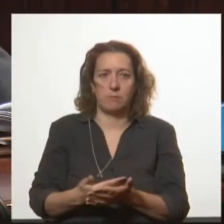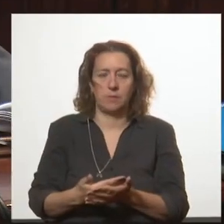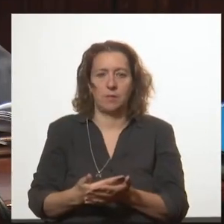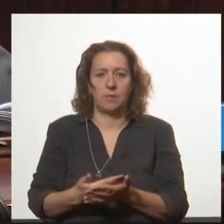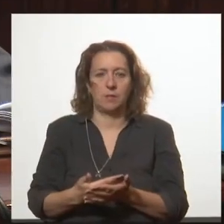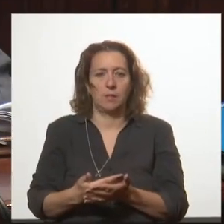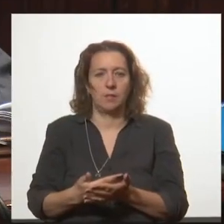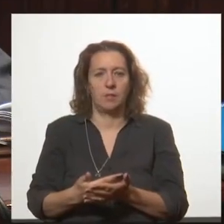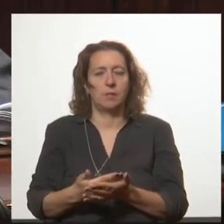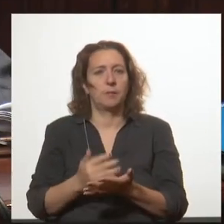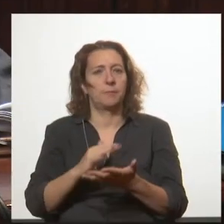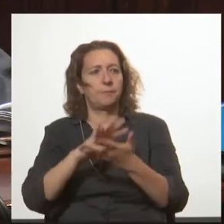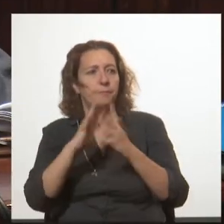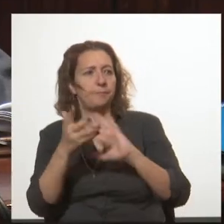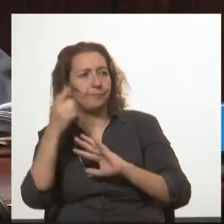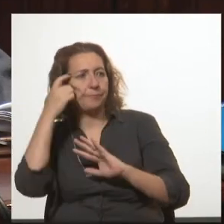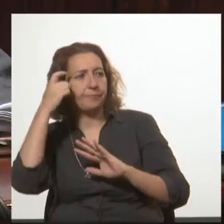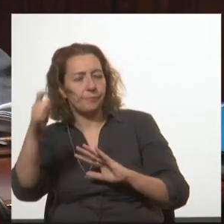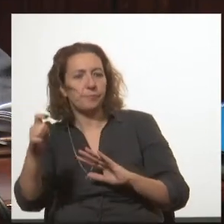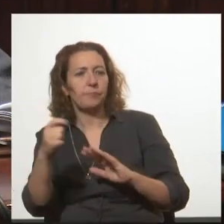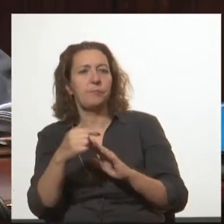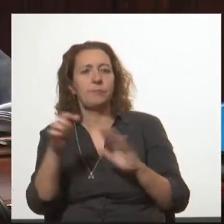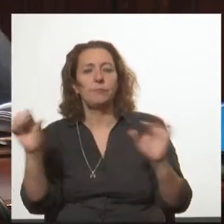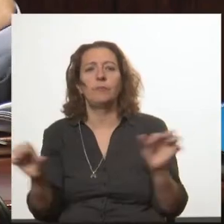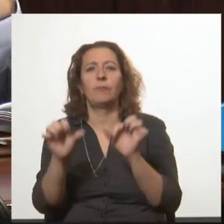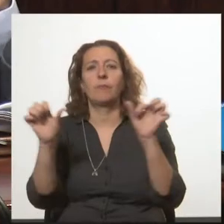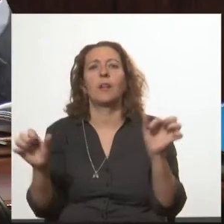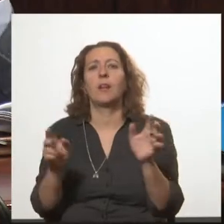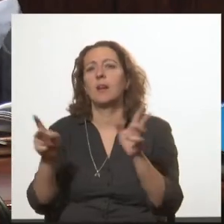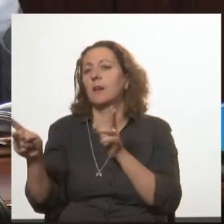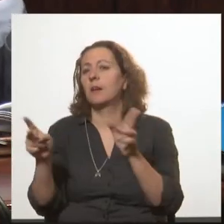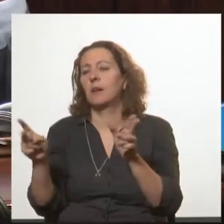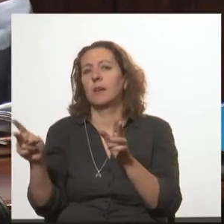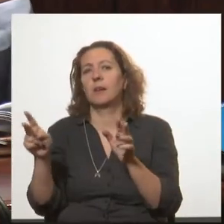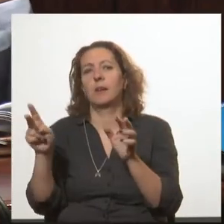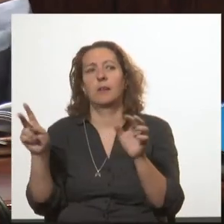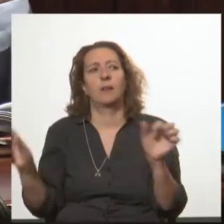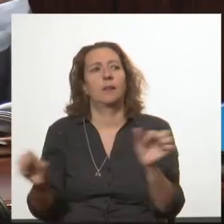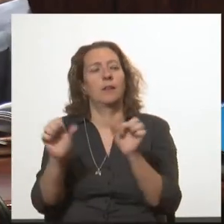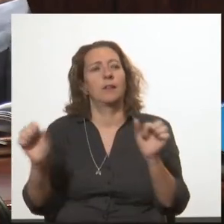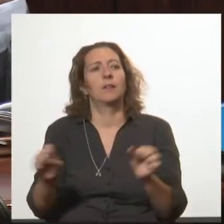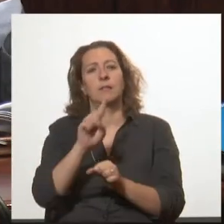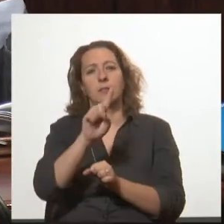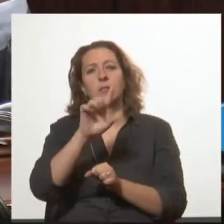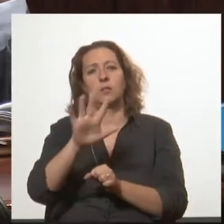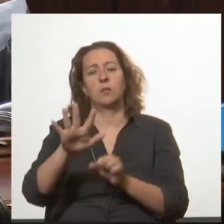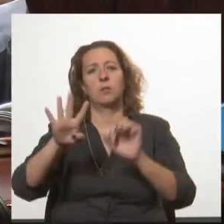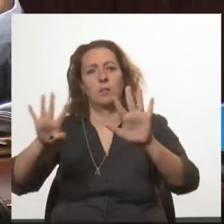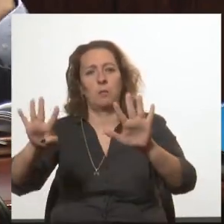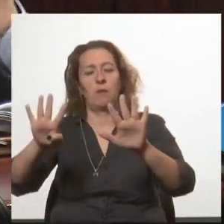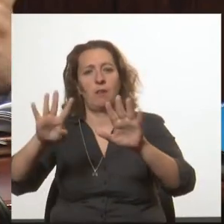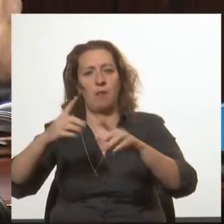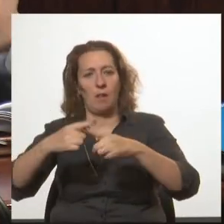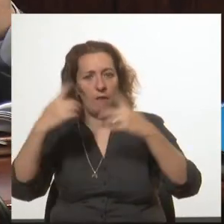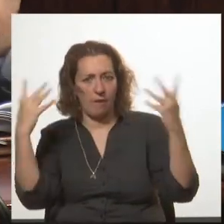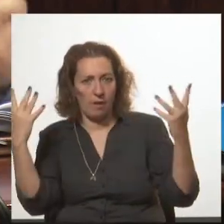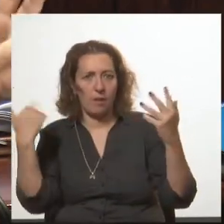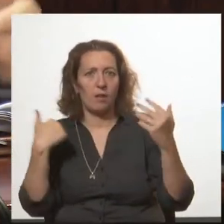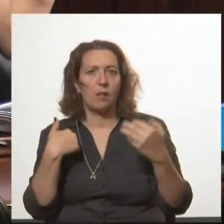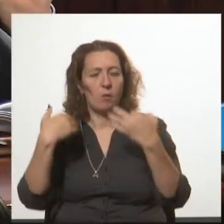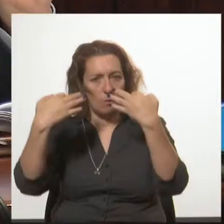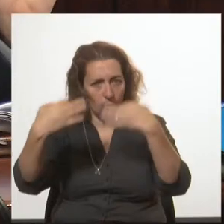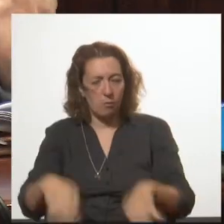las proyecciones se hacen por una temporada donde se iban a realizar 159 eventos estando